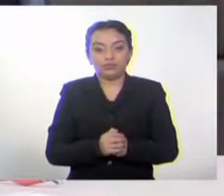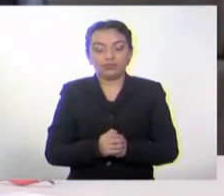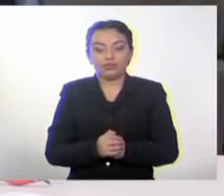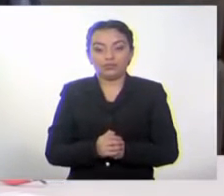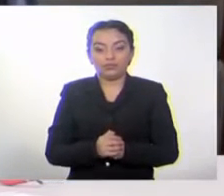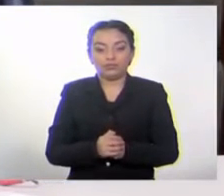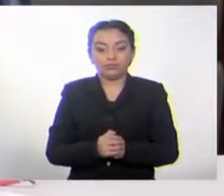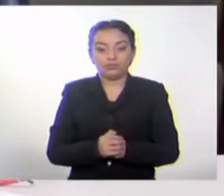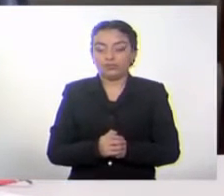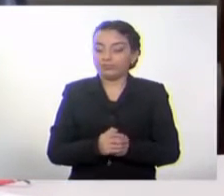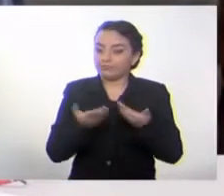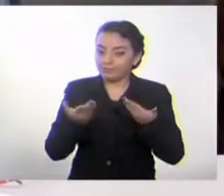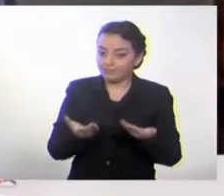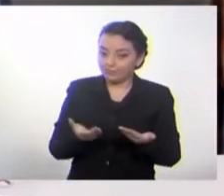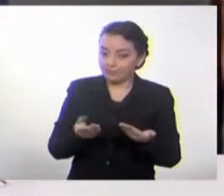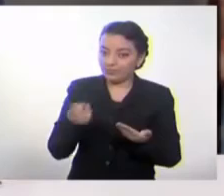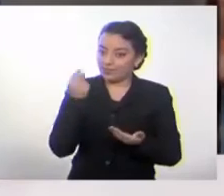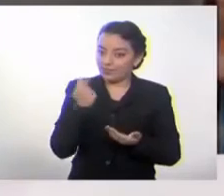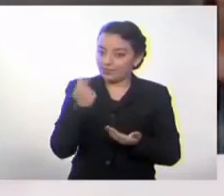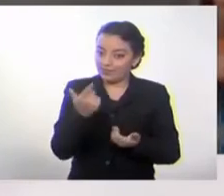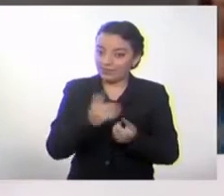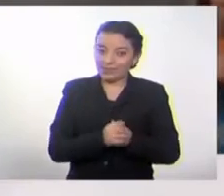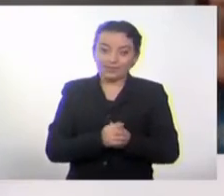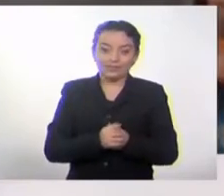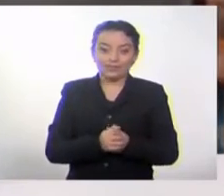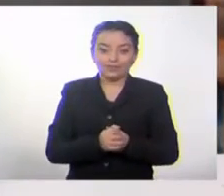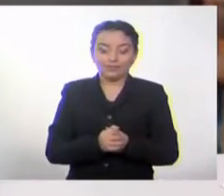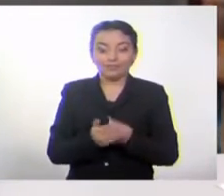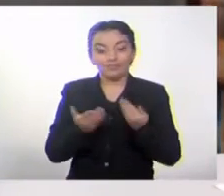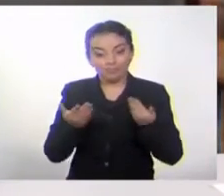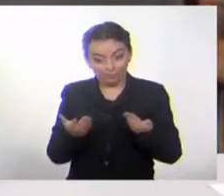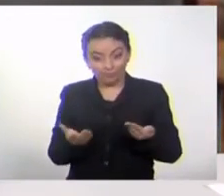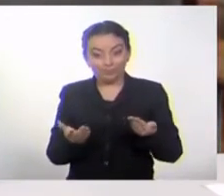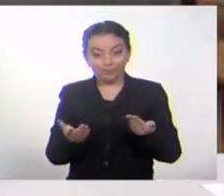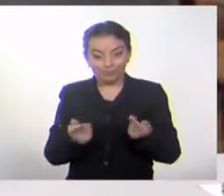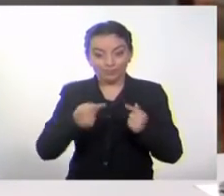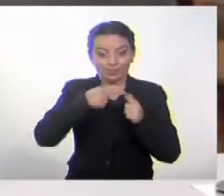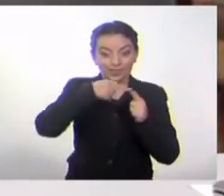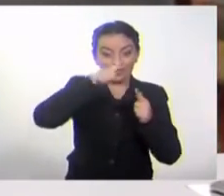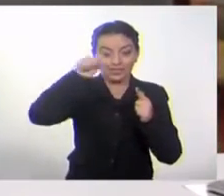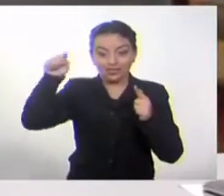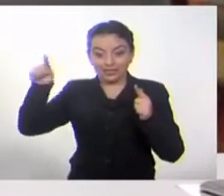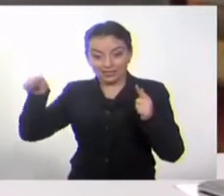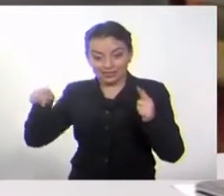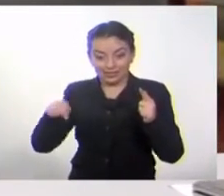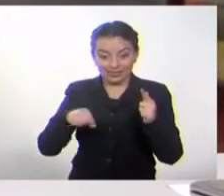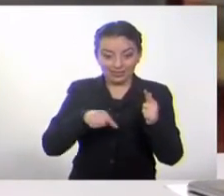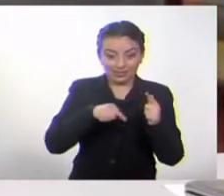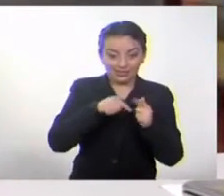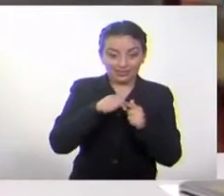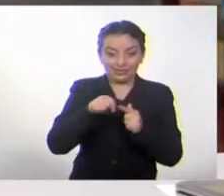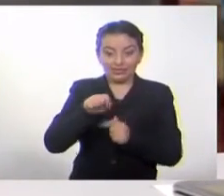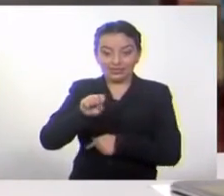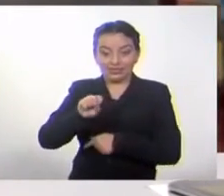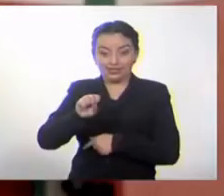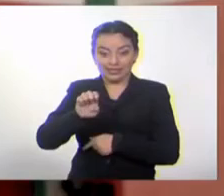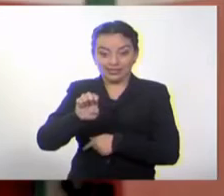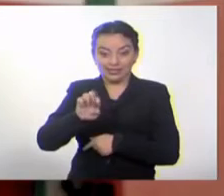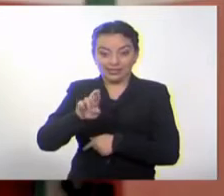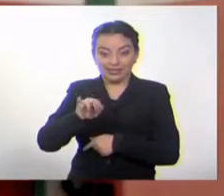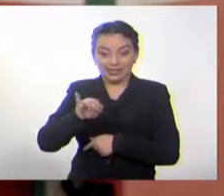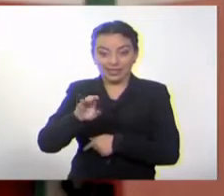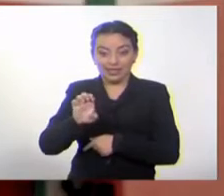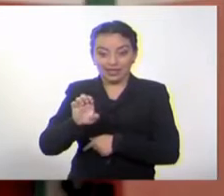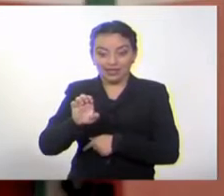¿Te pareció sencillo armar el circuito en serie? Muy bien, el circuito en paralelo no es tan complicado, así que